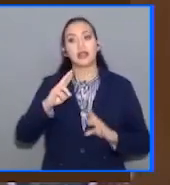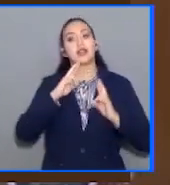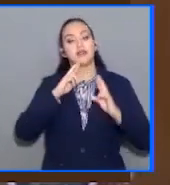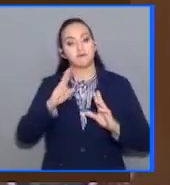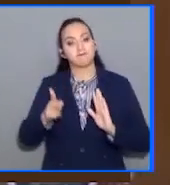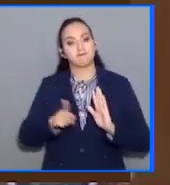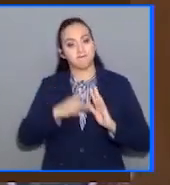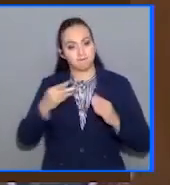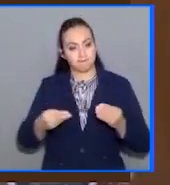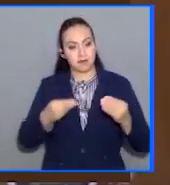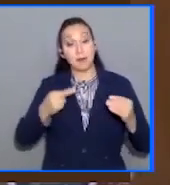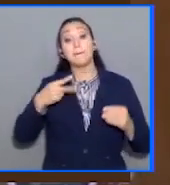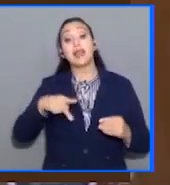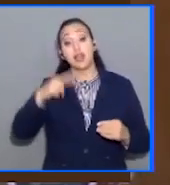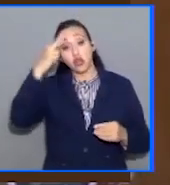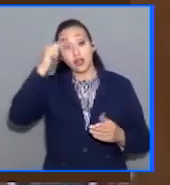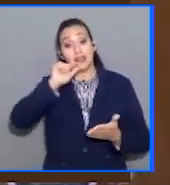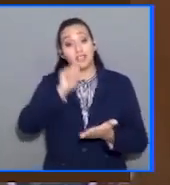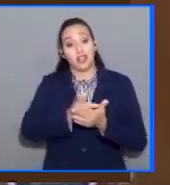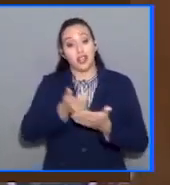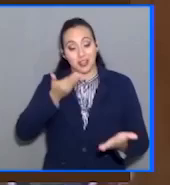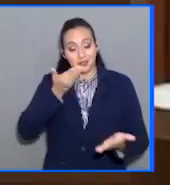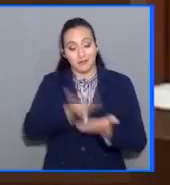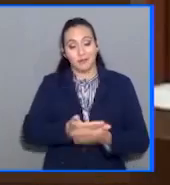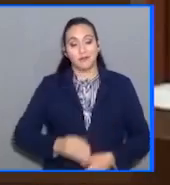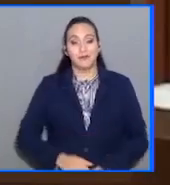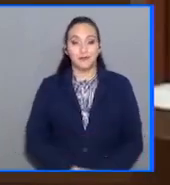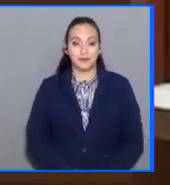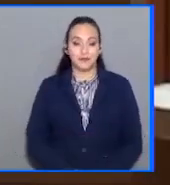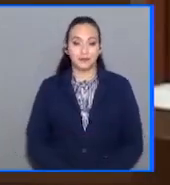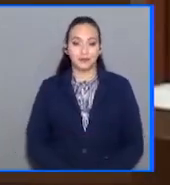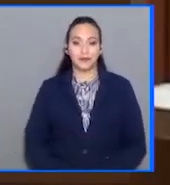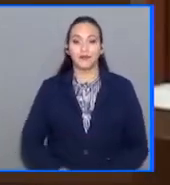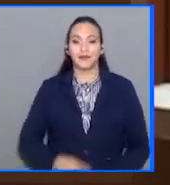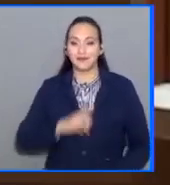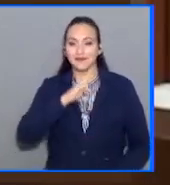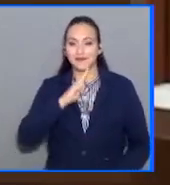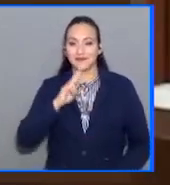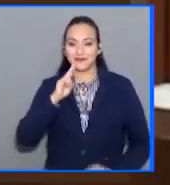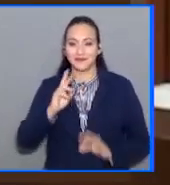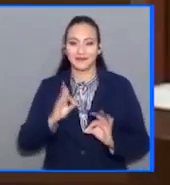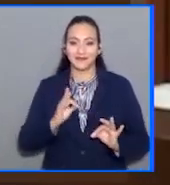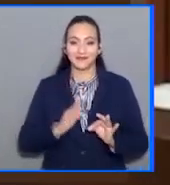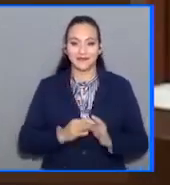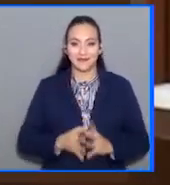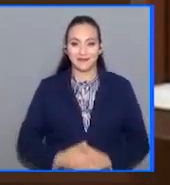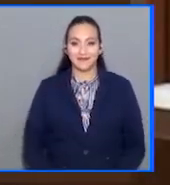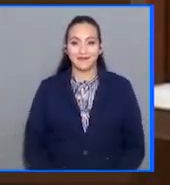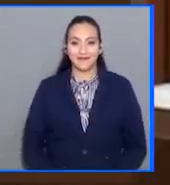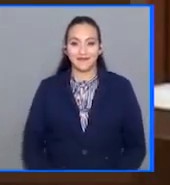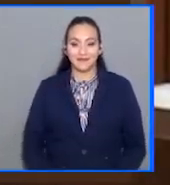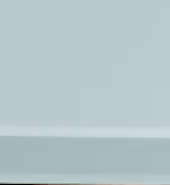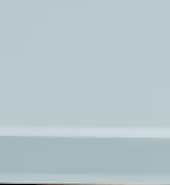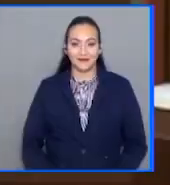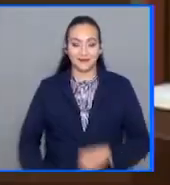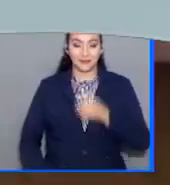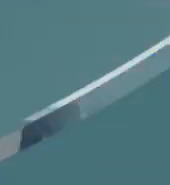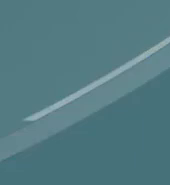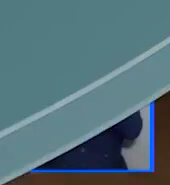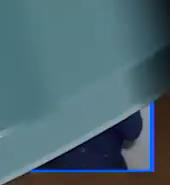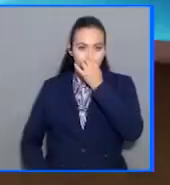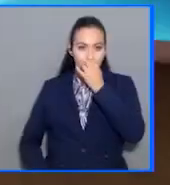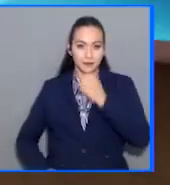motivando su determinación. Para el canal del Poder Judicial de la Federación, Juan Carlos González.